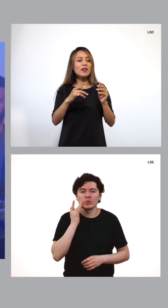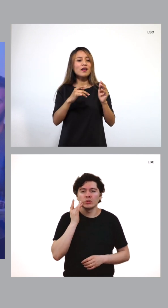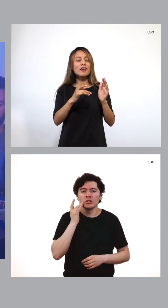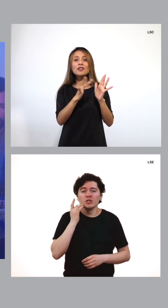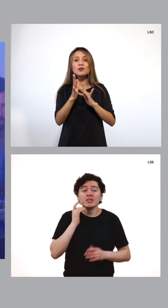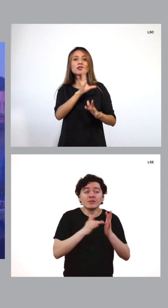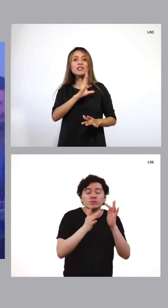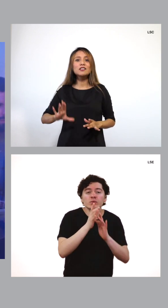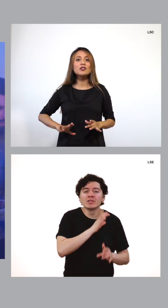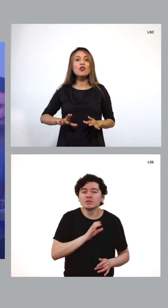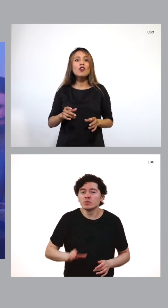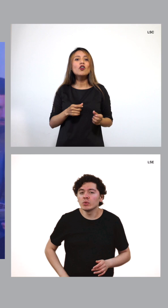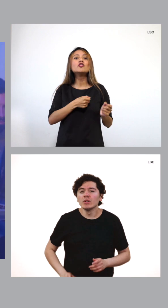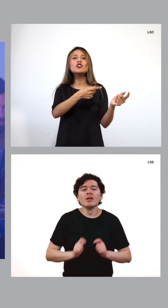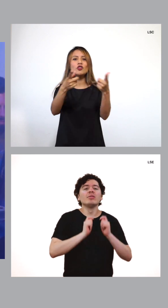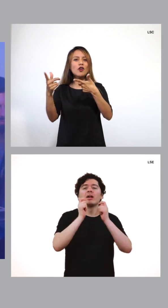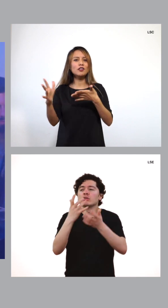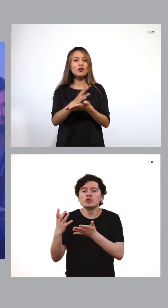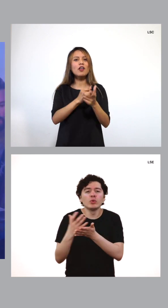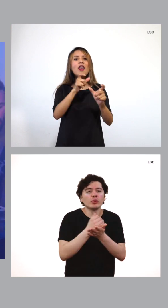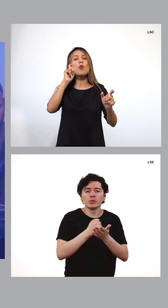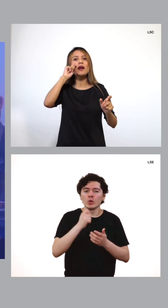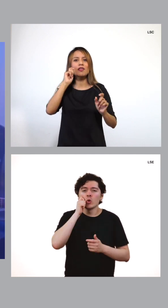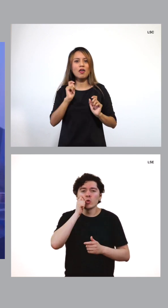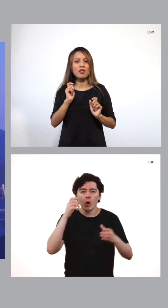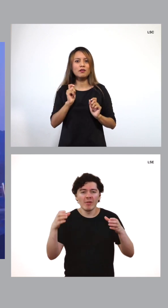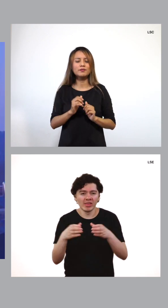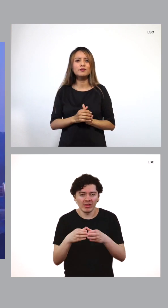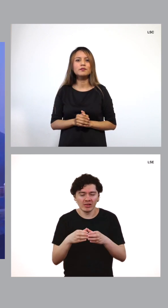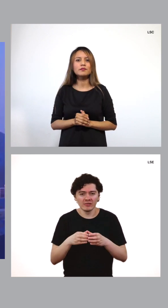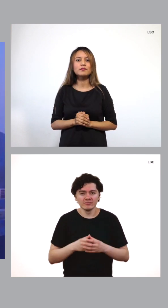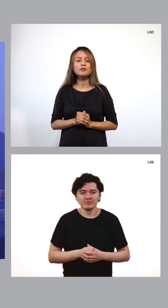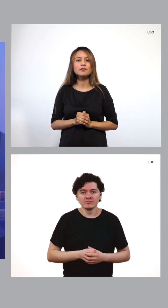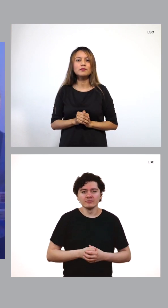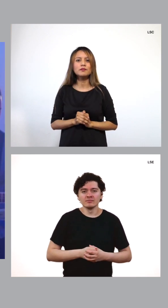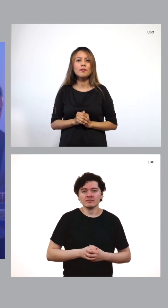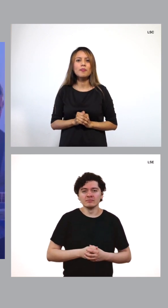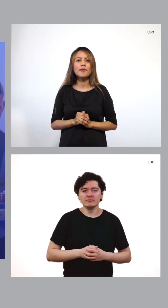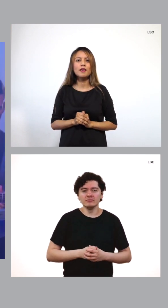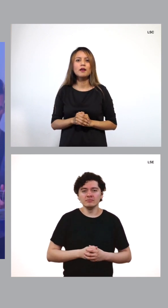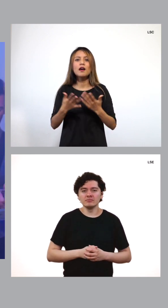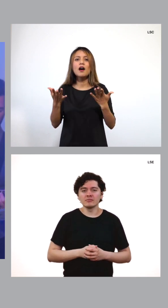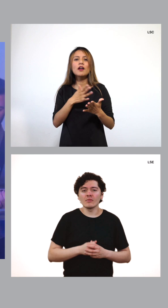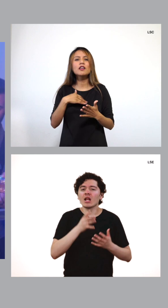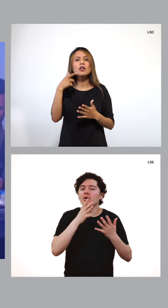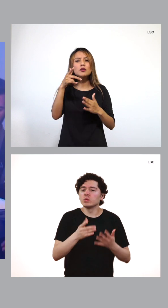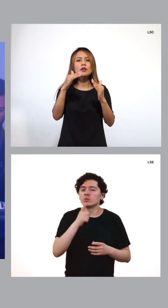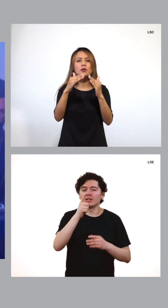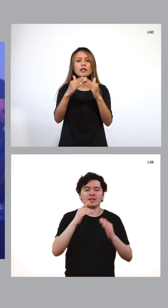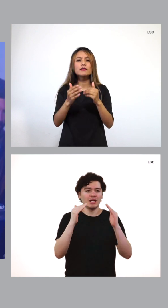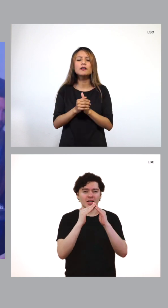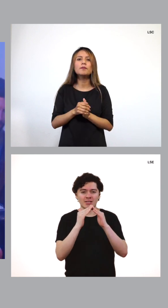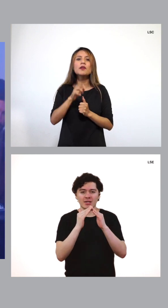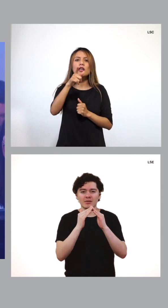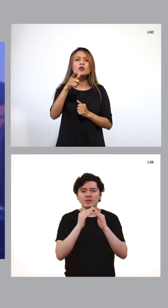instaurar. Así que eso es lo que quiero que hagamos. Allá donde estás, en tu casa, en unos momentos nuestro equipo va a volver a levantar su voz y te invito también